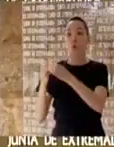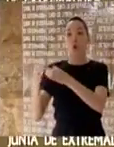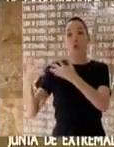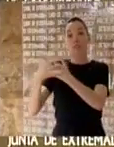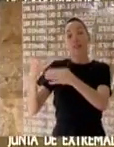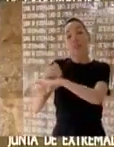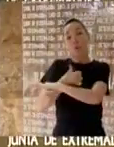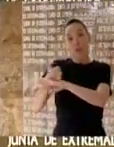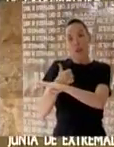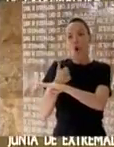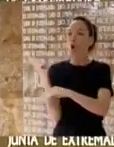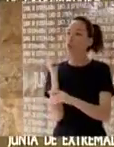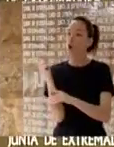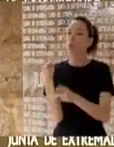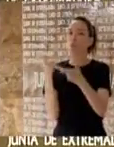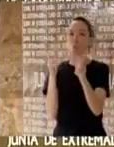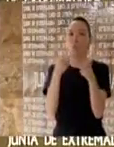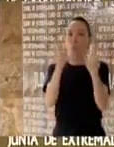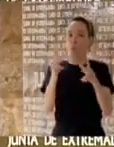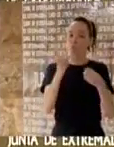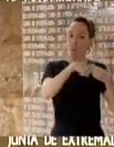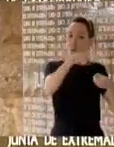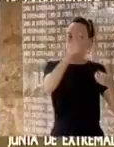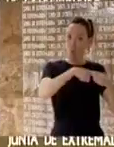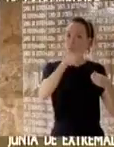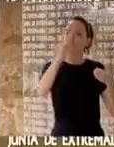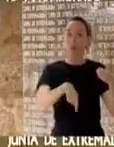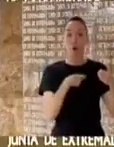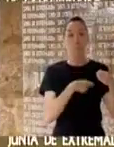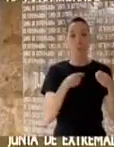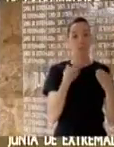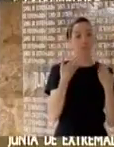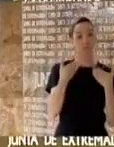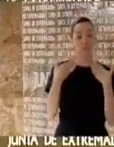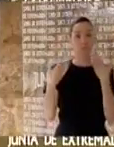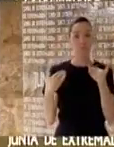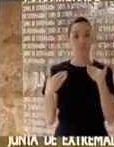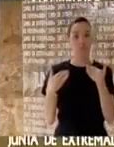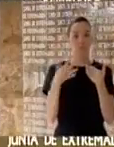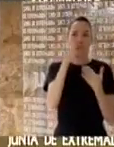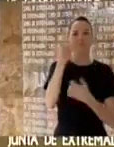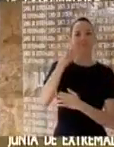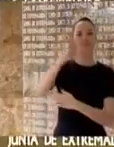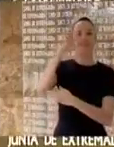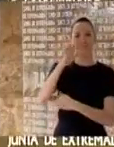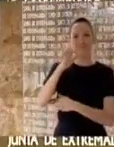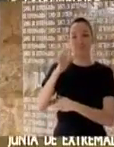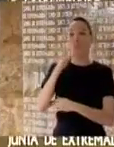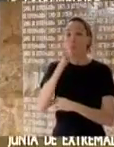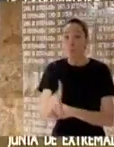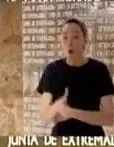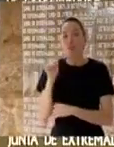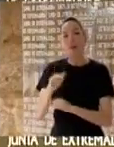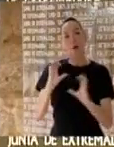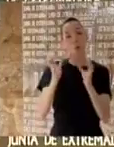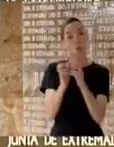en esta comisión, entre otras cuestiones porque no deja de ser paradójico que dos formaciones políticas que dijeron nacer para